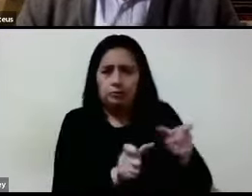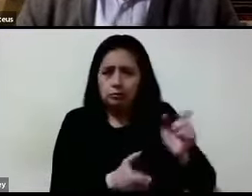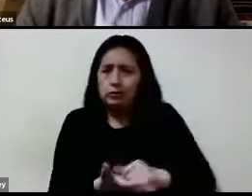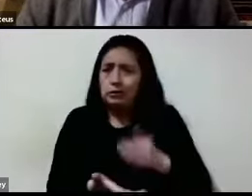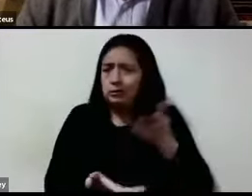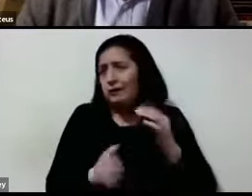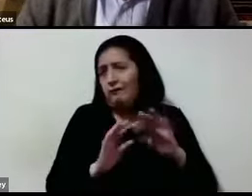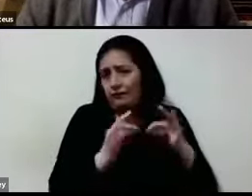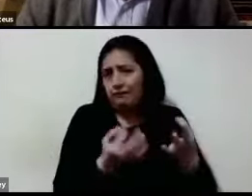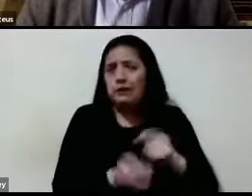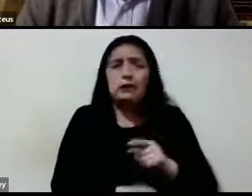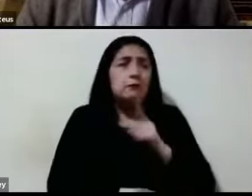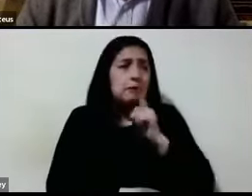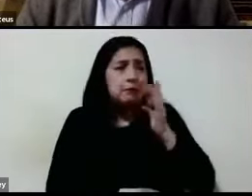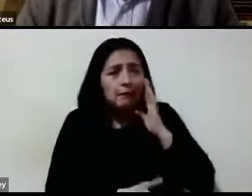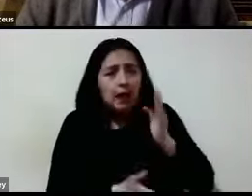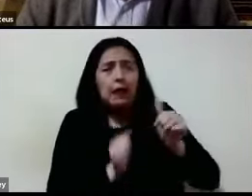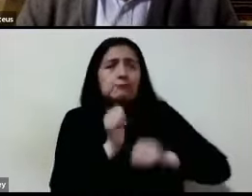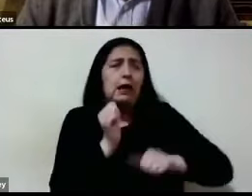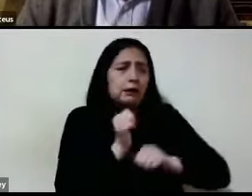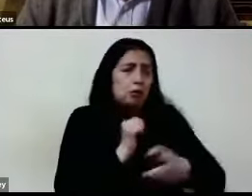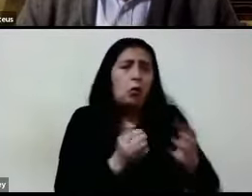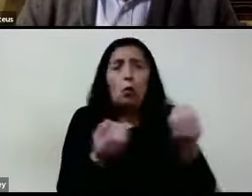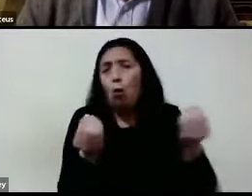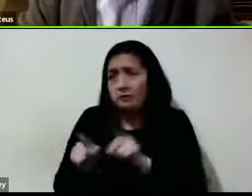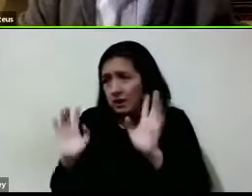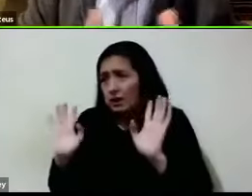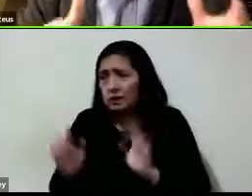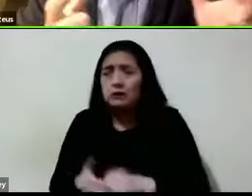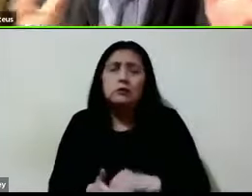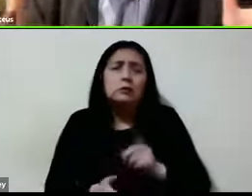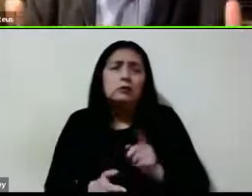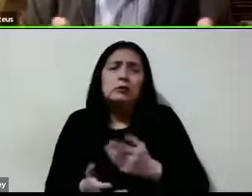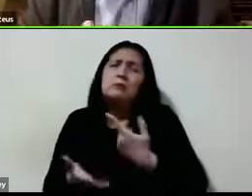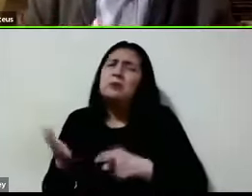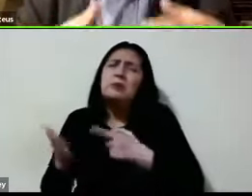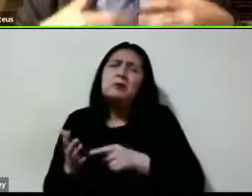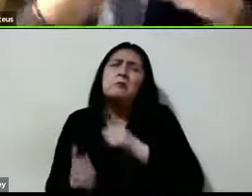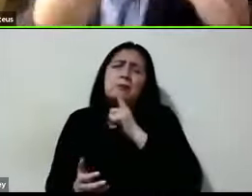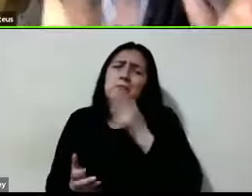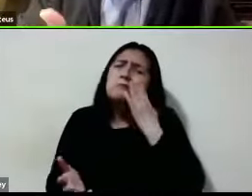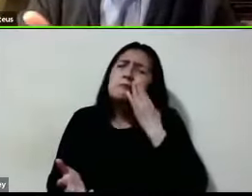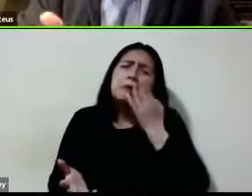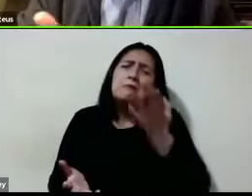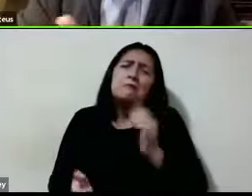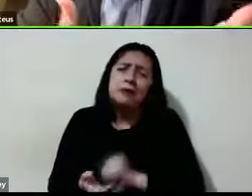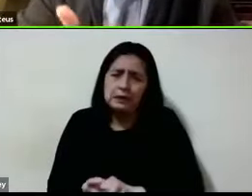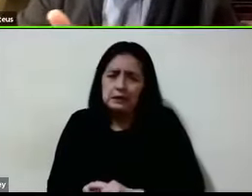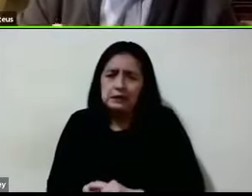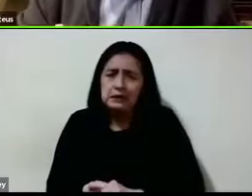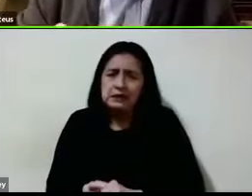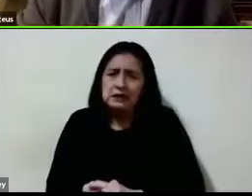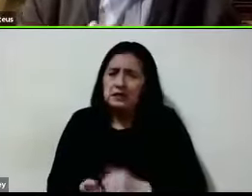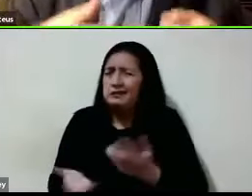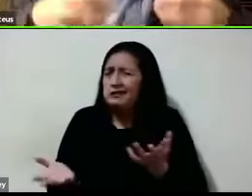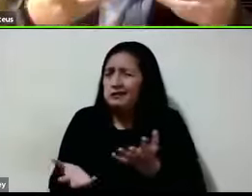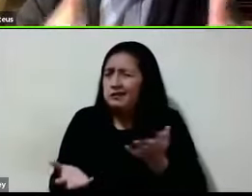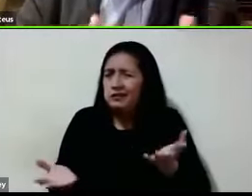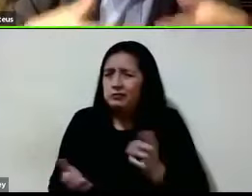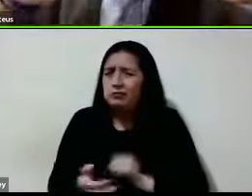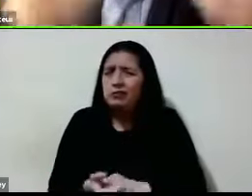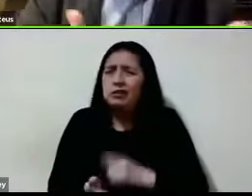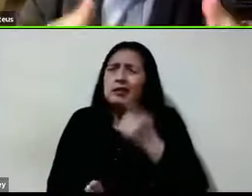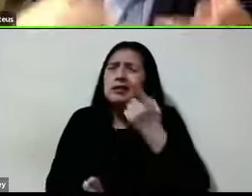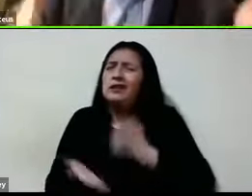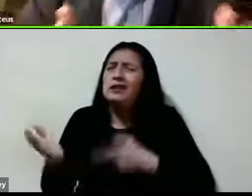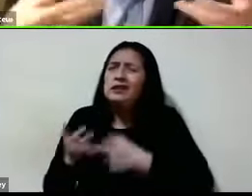en el hogar, a sus padres, a sus hermanos o con los que vivan, ¿no? Pero en el caso de los padres y madres, refiriéndonos a ellos, ¿qué